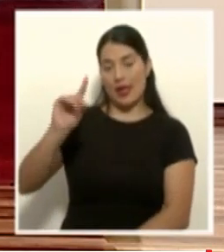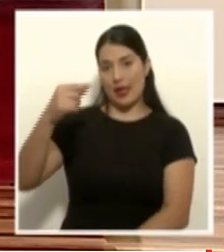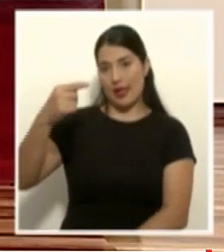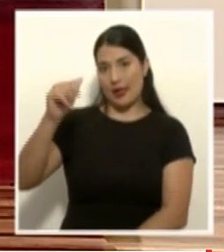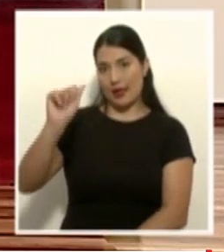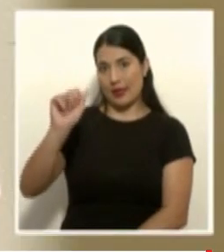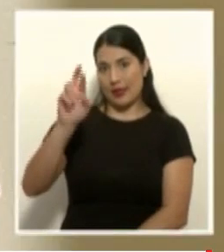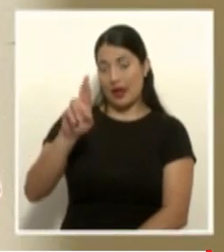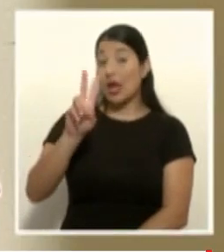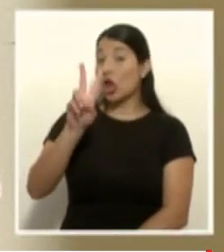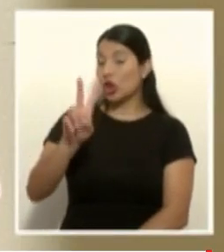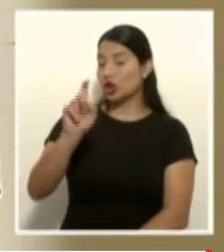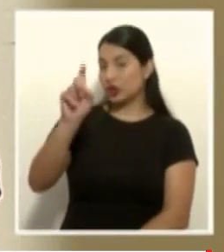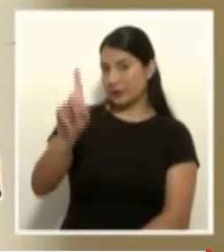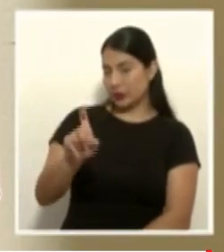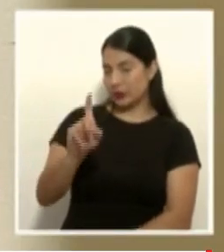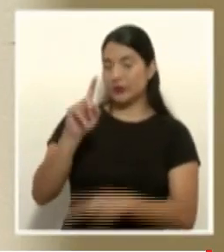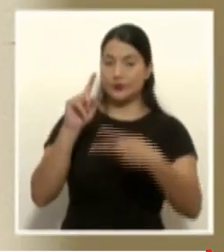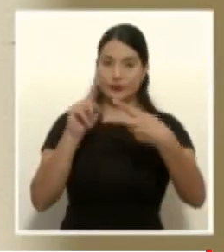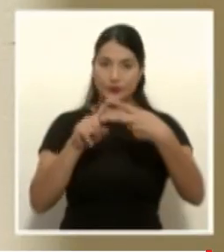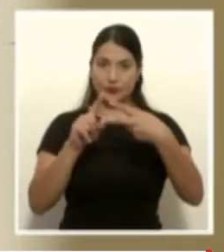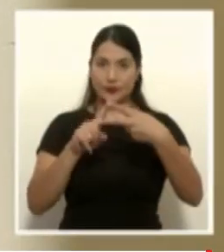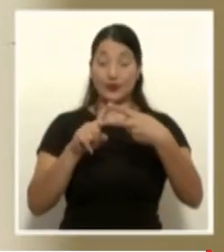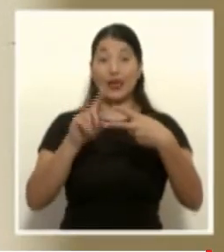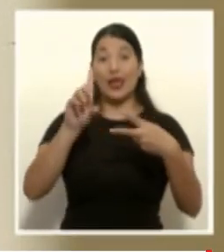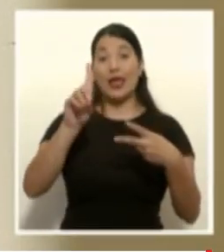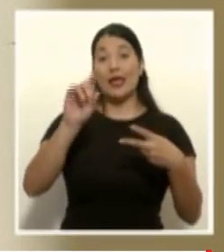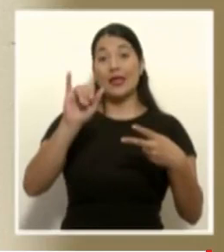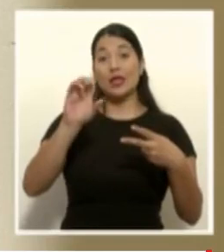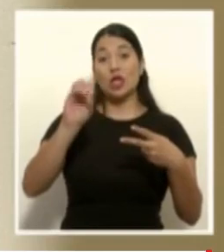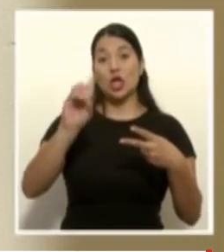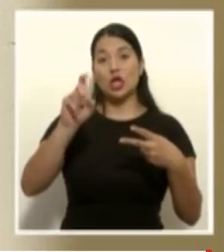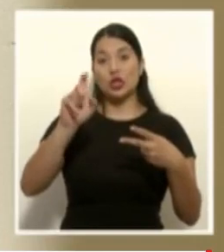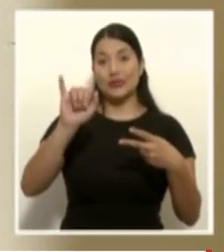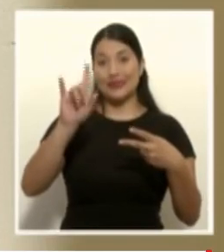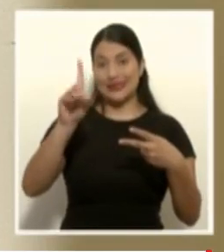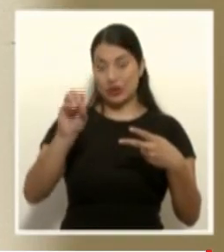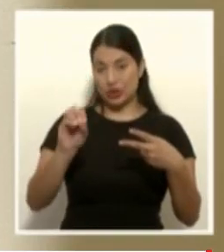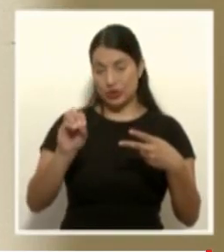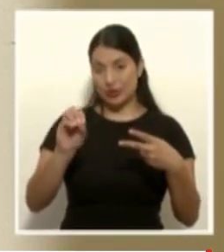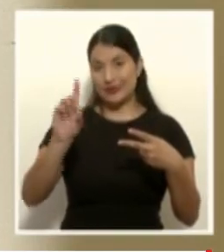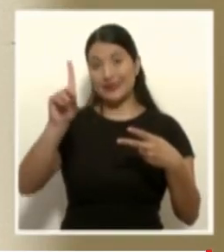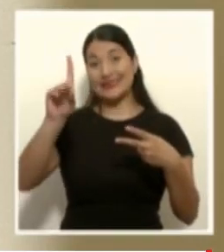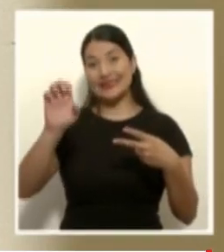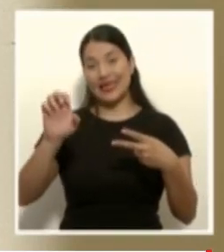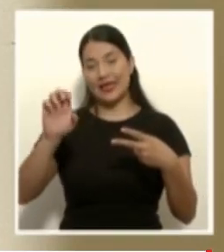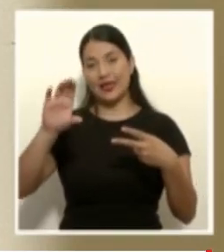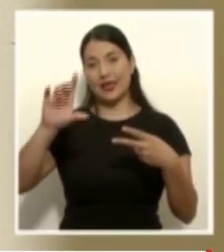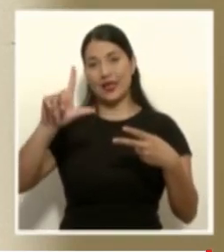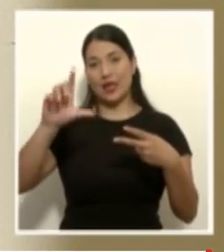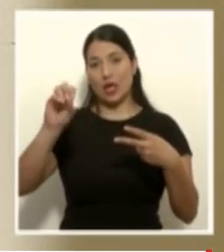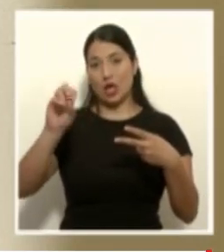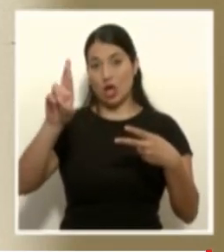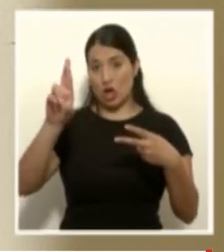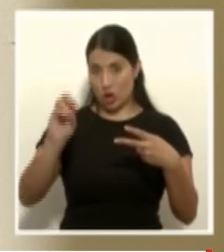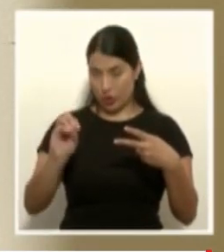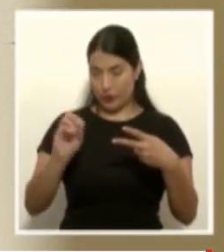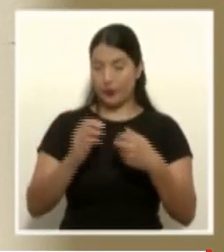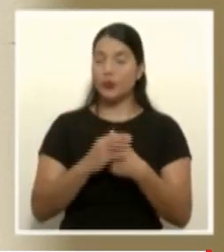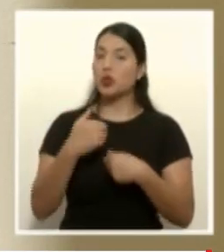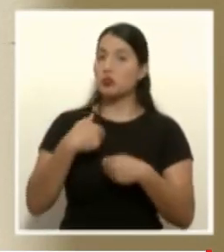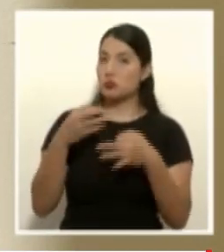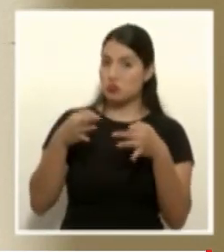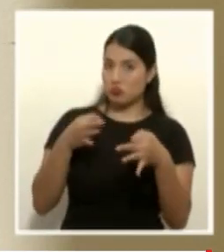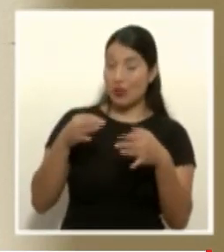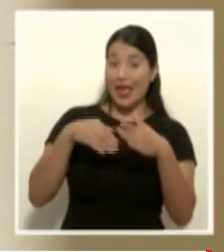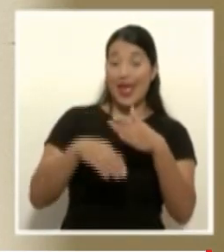sus dos consultas. Primero, con respecto al dióxido de cloro. En la caja, todo lo que